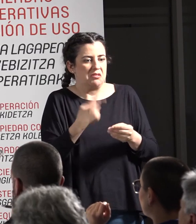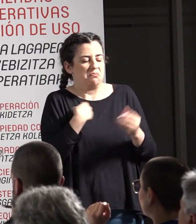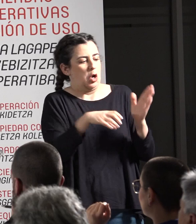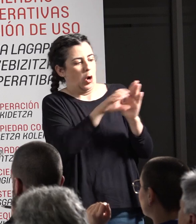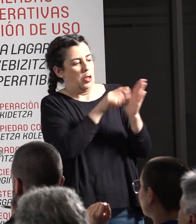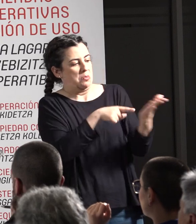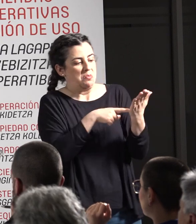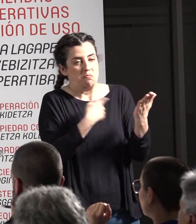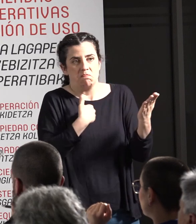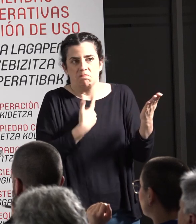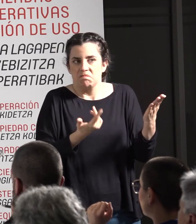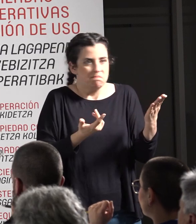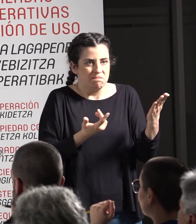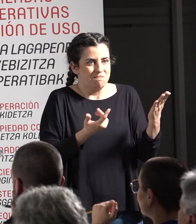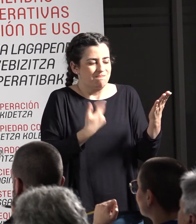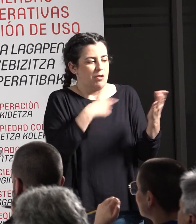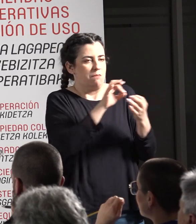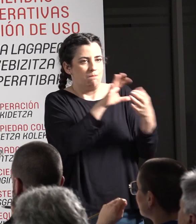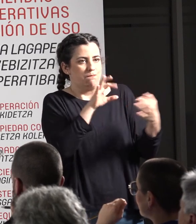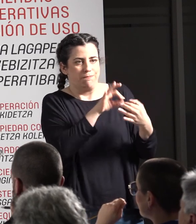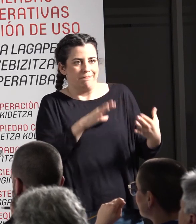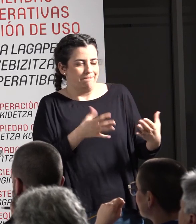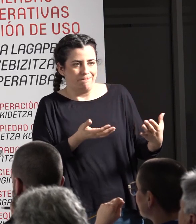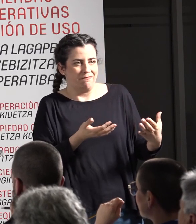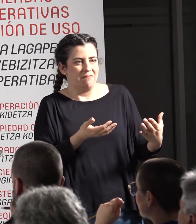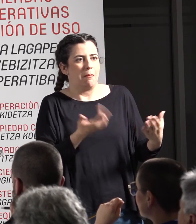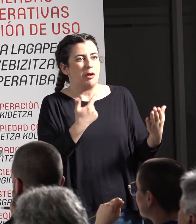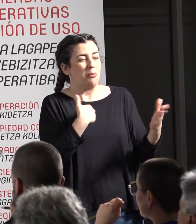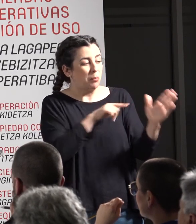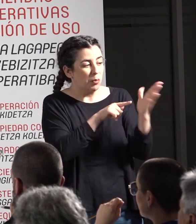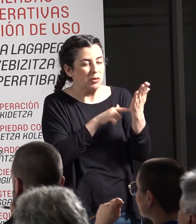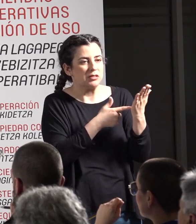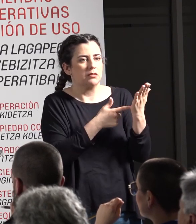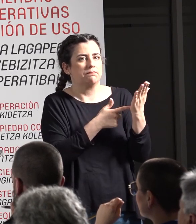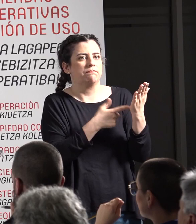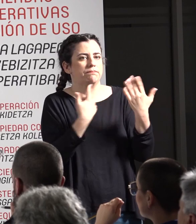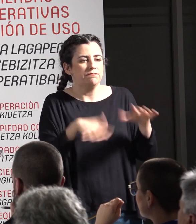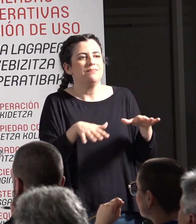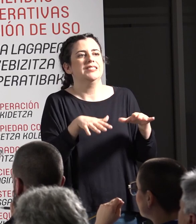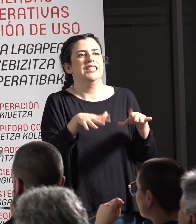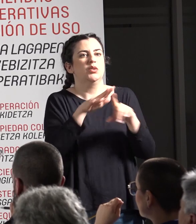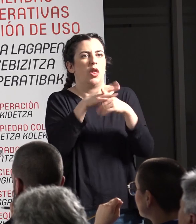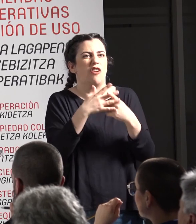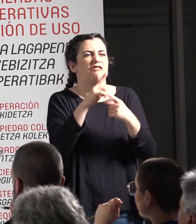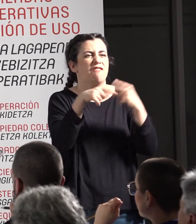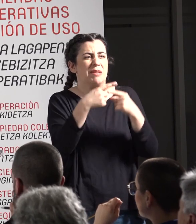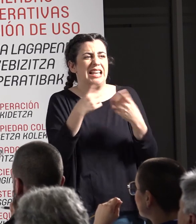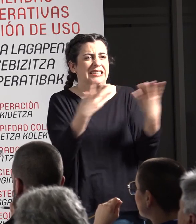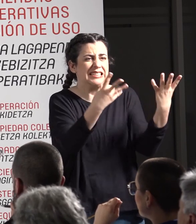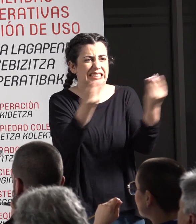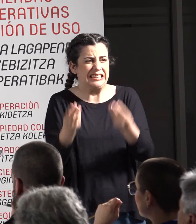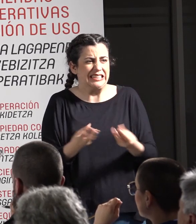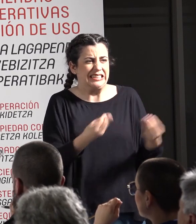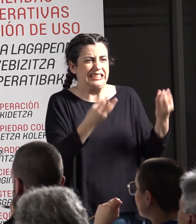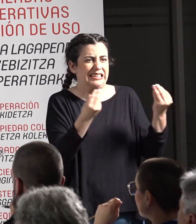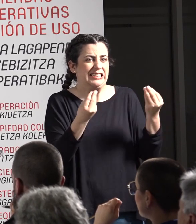parecido, y sin embargo no queríamos pasar de puntillas en esa situación en la que se encontraban muchas familias a través de los